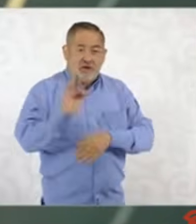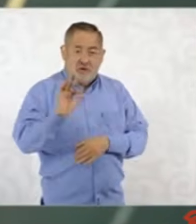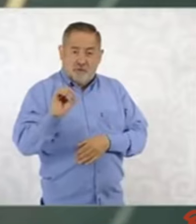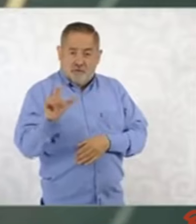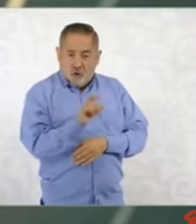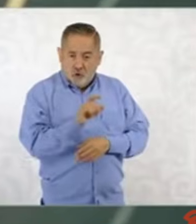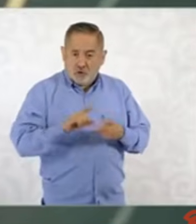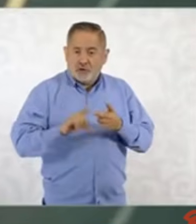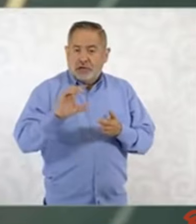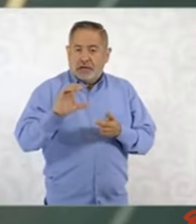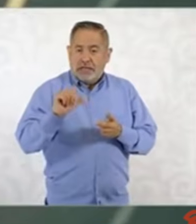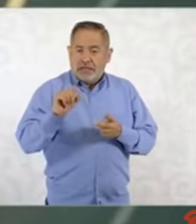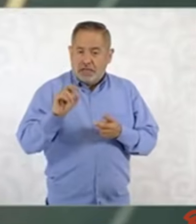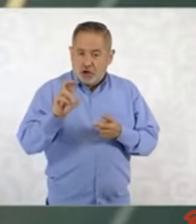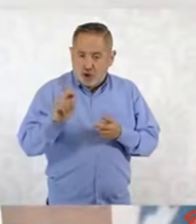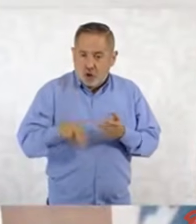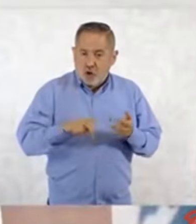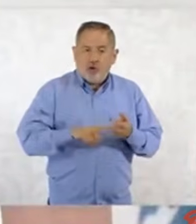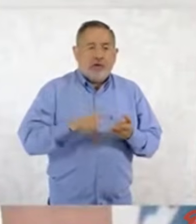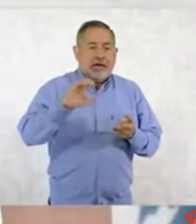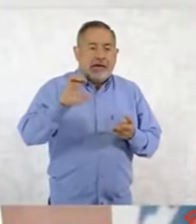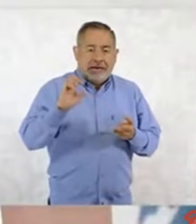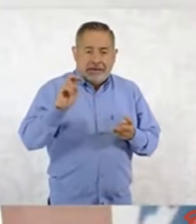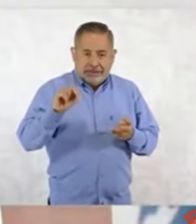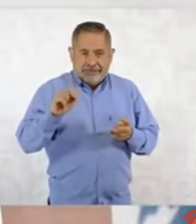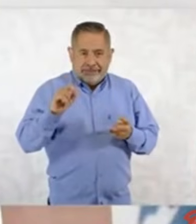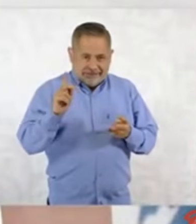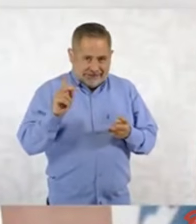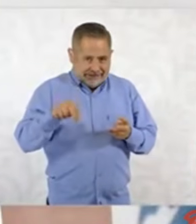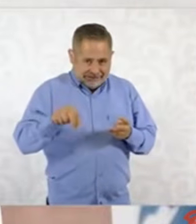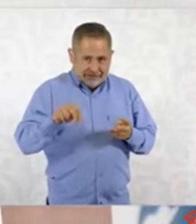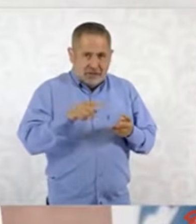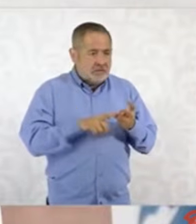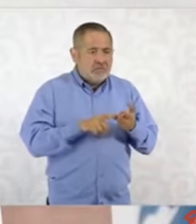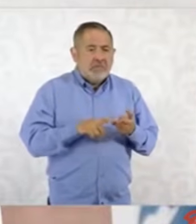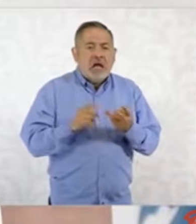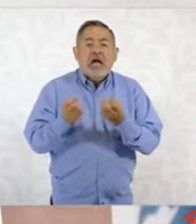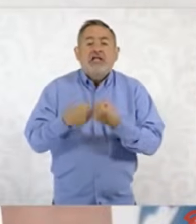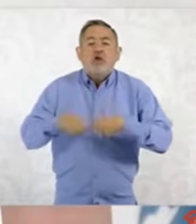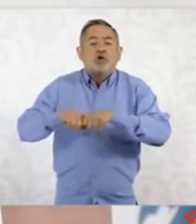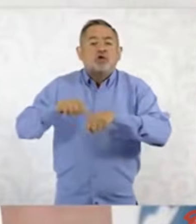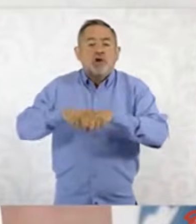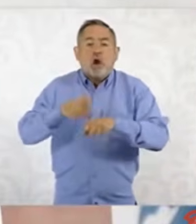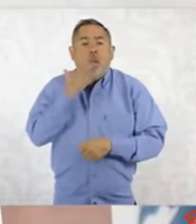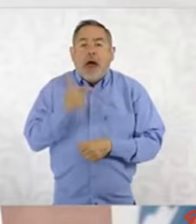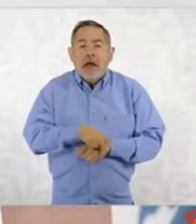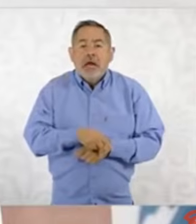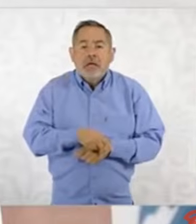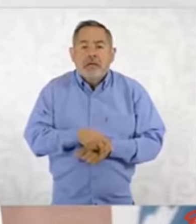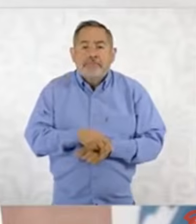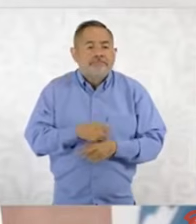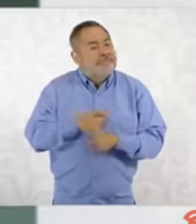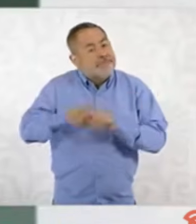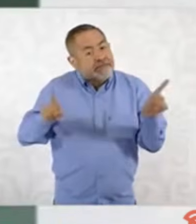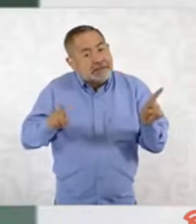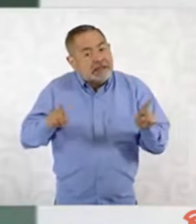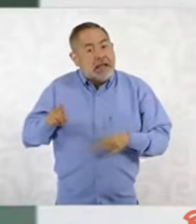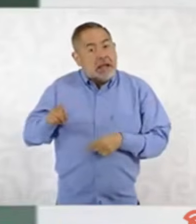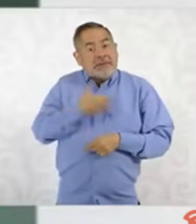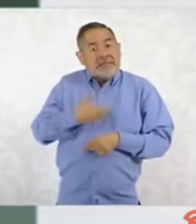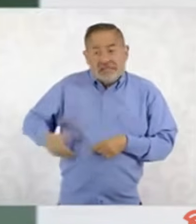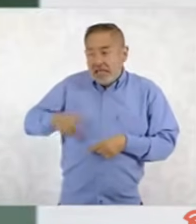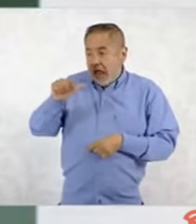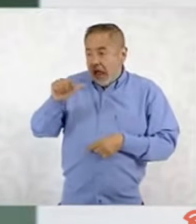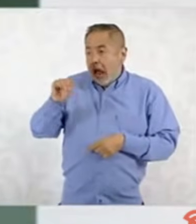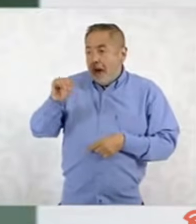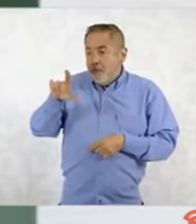Calderón, que tenía Peña Nieto, no estaban los que tenían seguridad social. Con el presidente López Obrador pasan